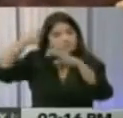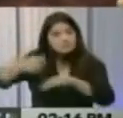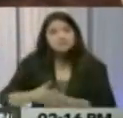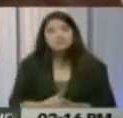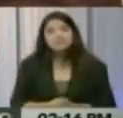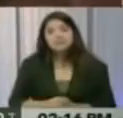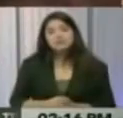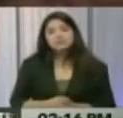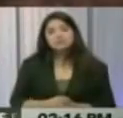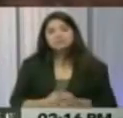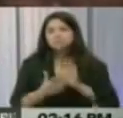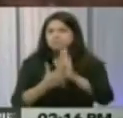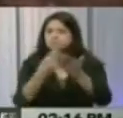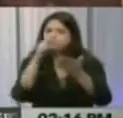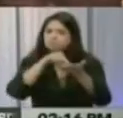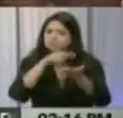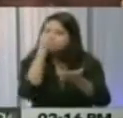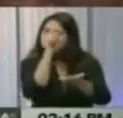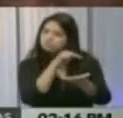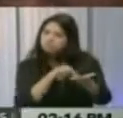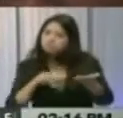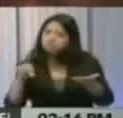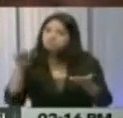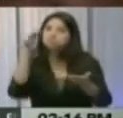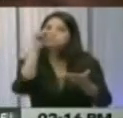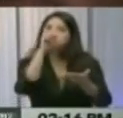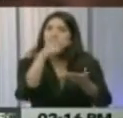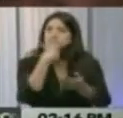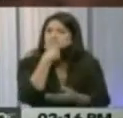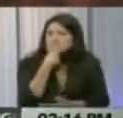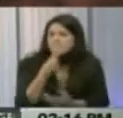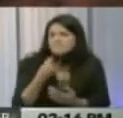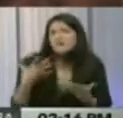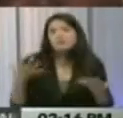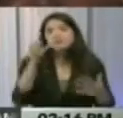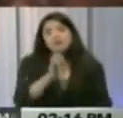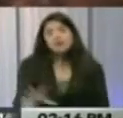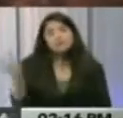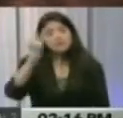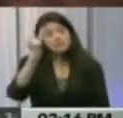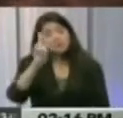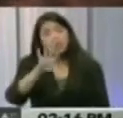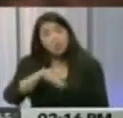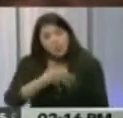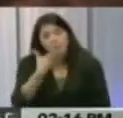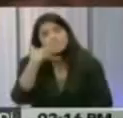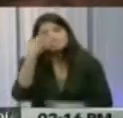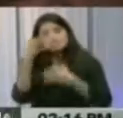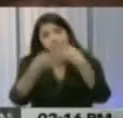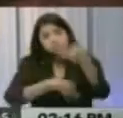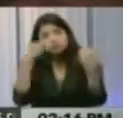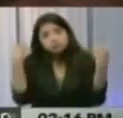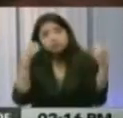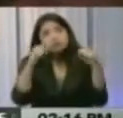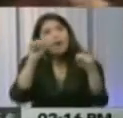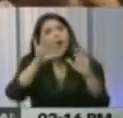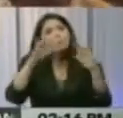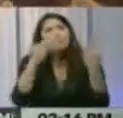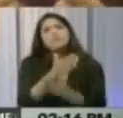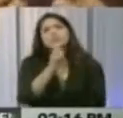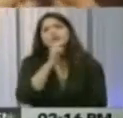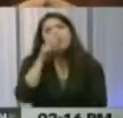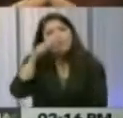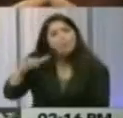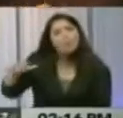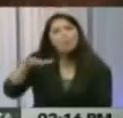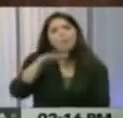las expresiones plásticas, a través de las expresiones tradicionales y sensibles de nuestro país, podamos explicarle al mundo quiénes somos. Un